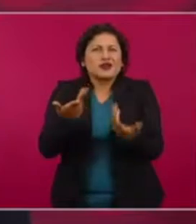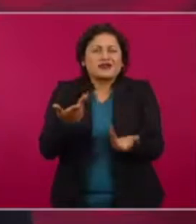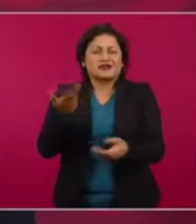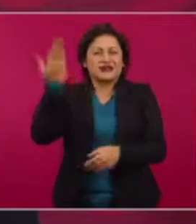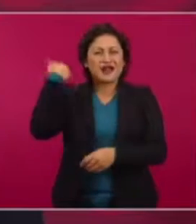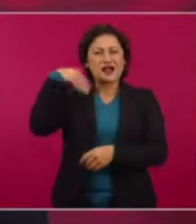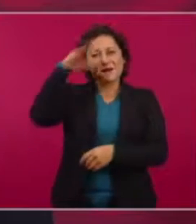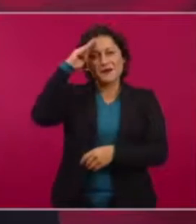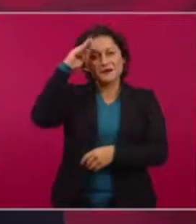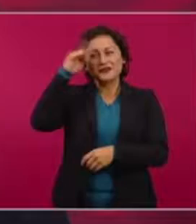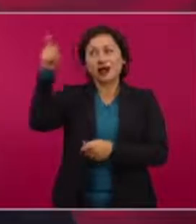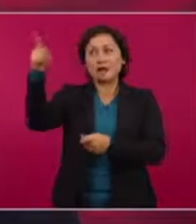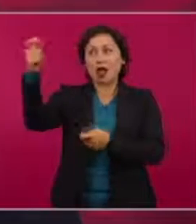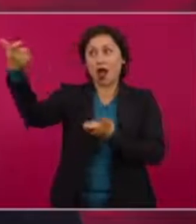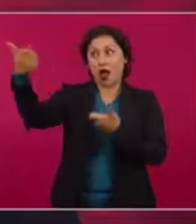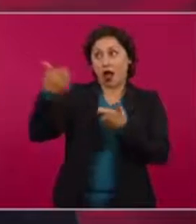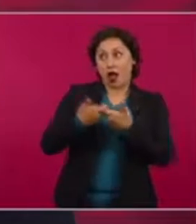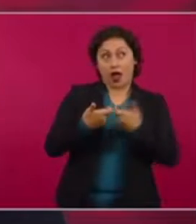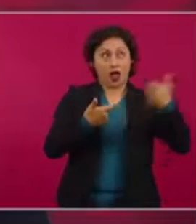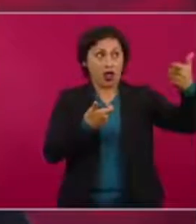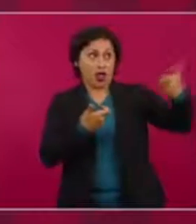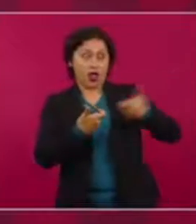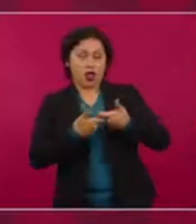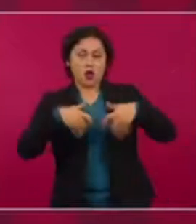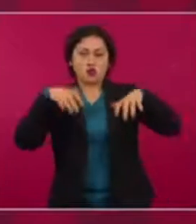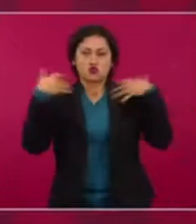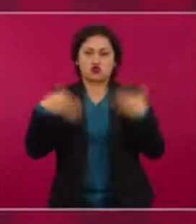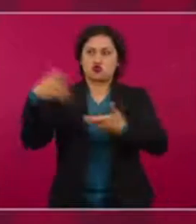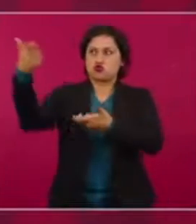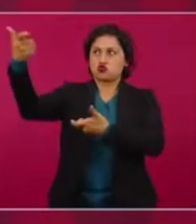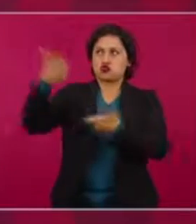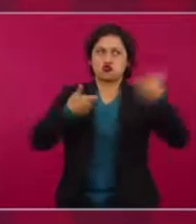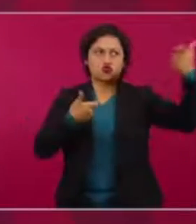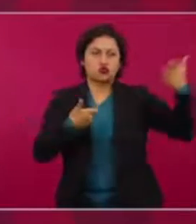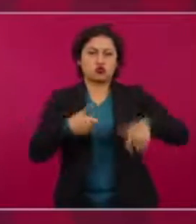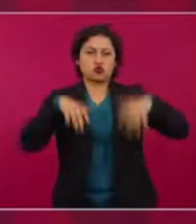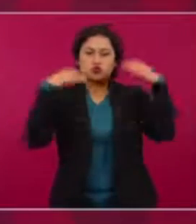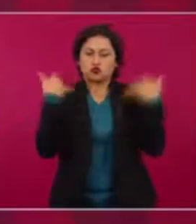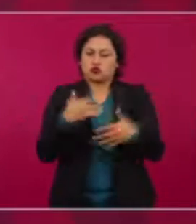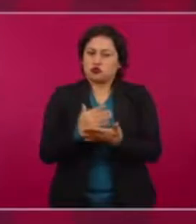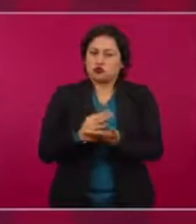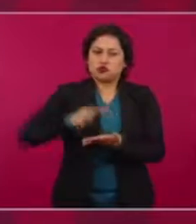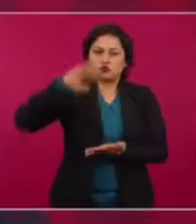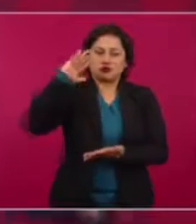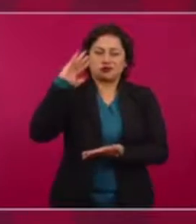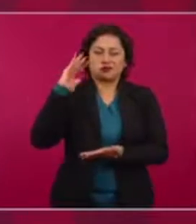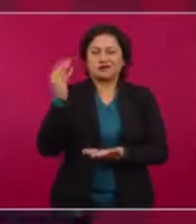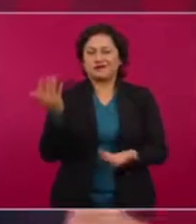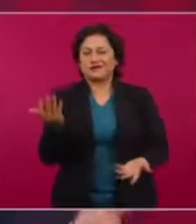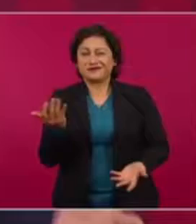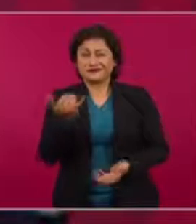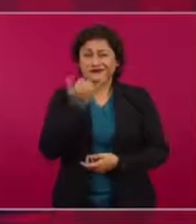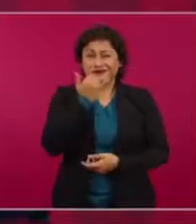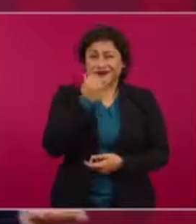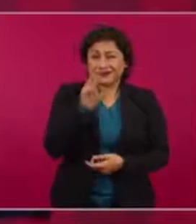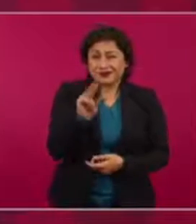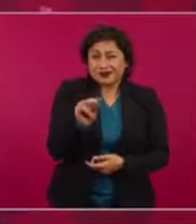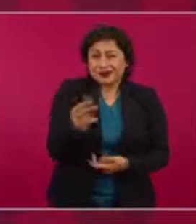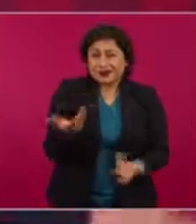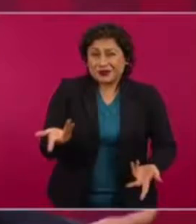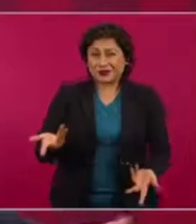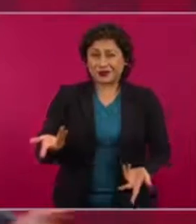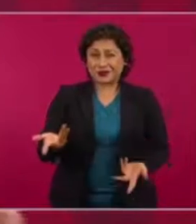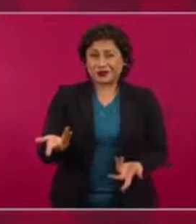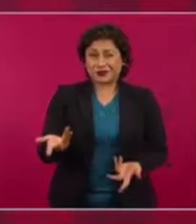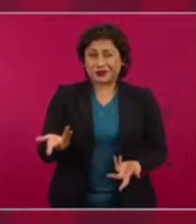que se incrementaba la inversión foránea. Pues no, el dinero era de la